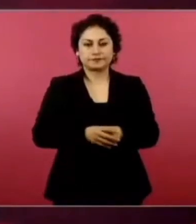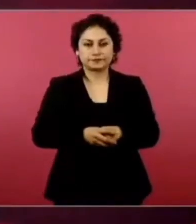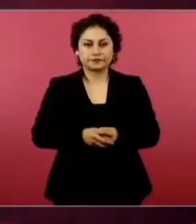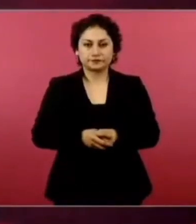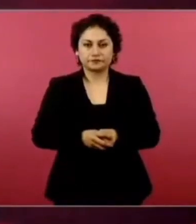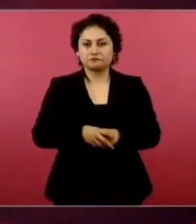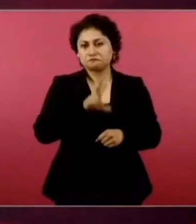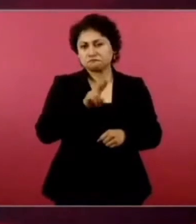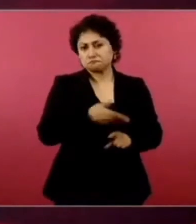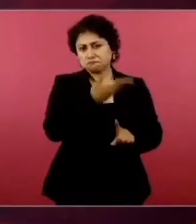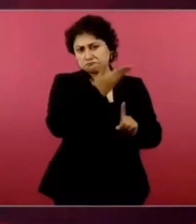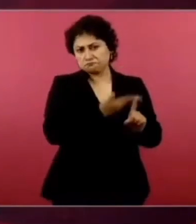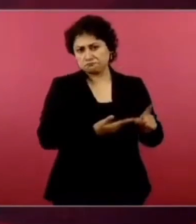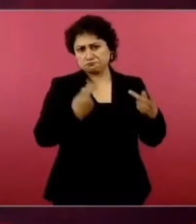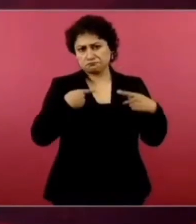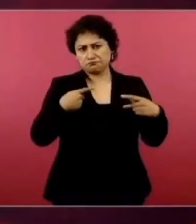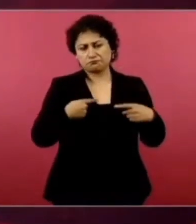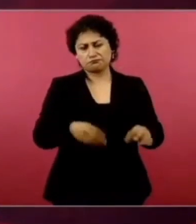muy buena persona